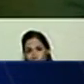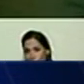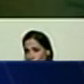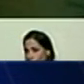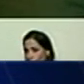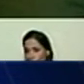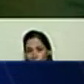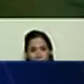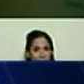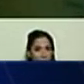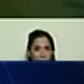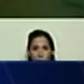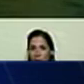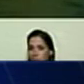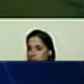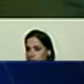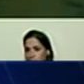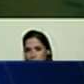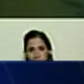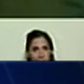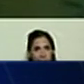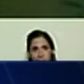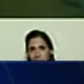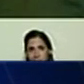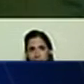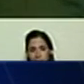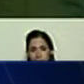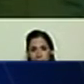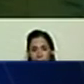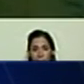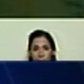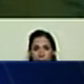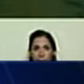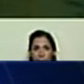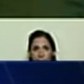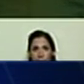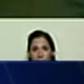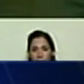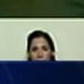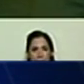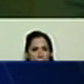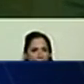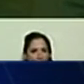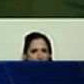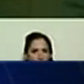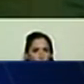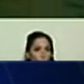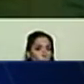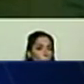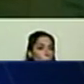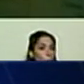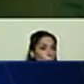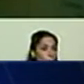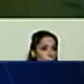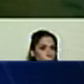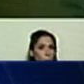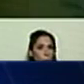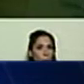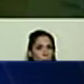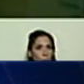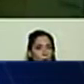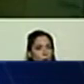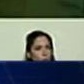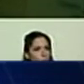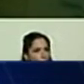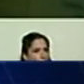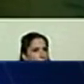No se equivoquen. Hay un estrepitoso silencio que estamos viendo,